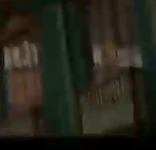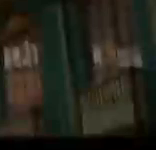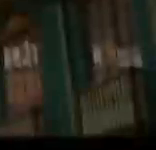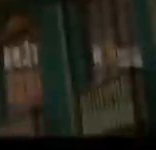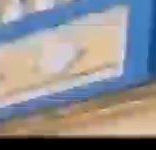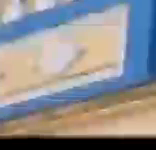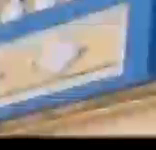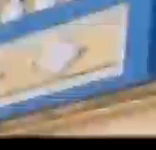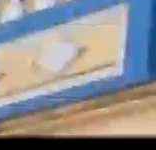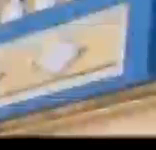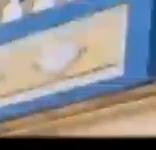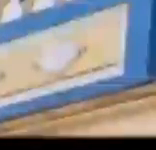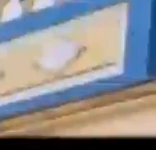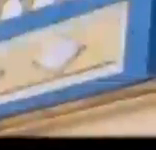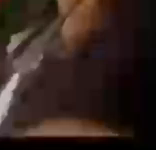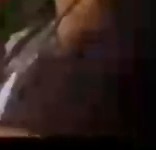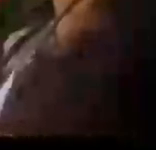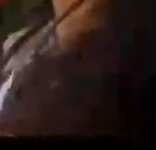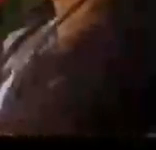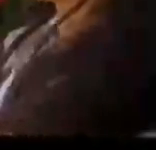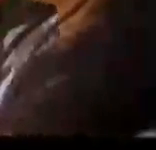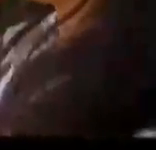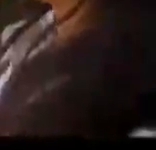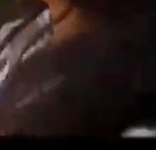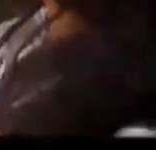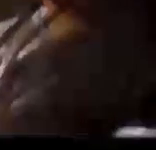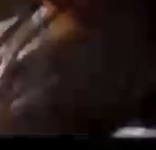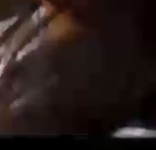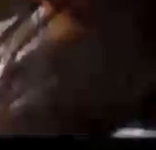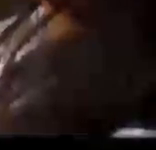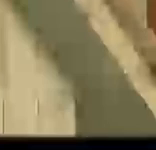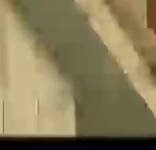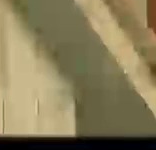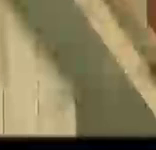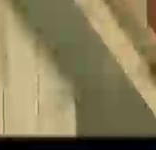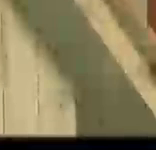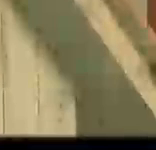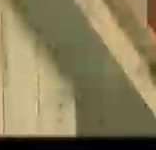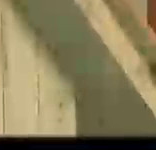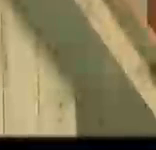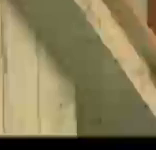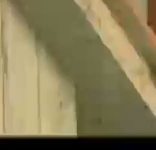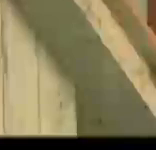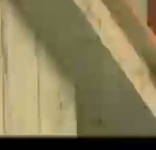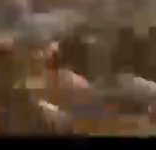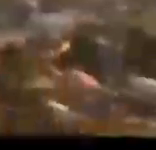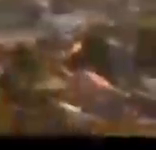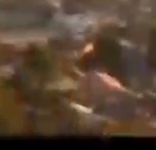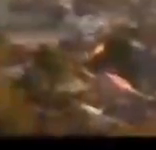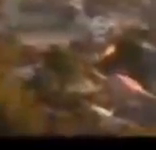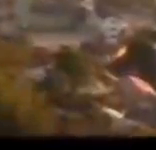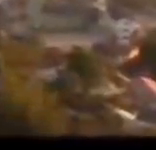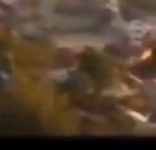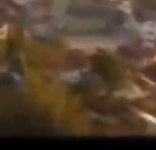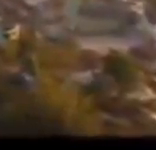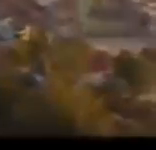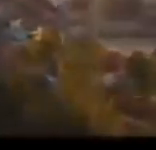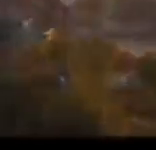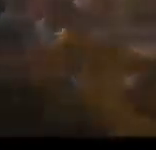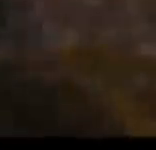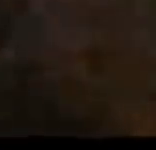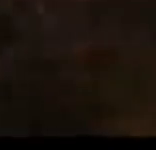Pronto Saruma se contará entre las ciudades Patrimonio de la Humanidad. Será un reconocimiento al trabajo y